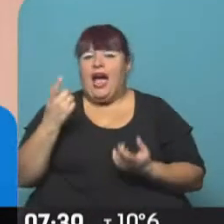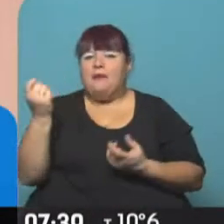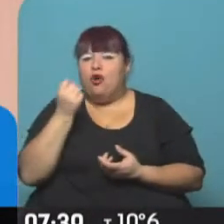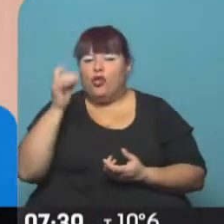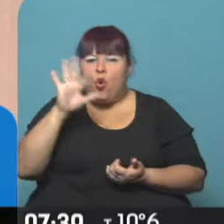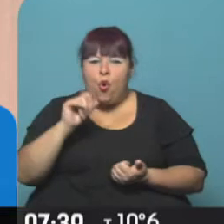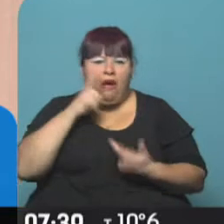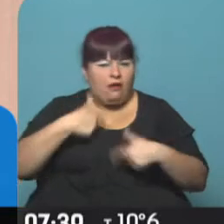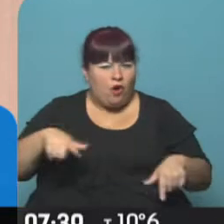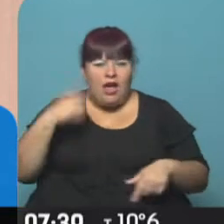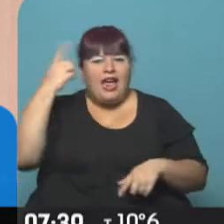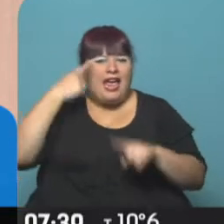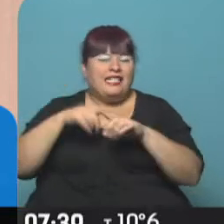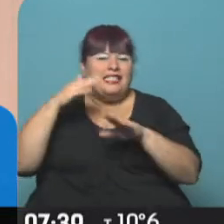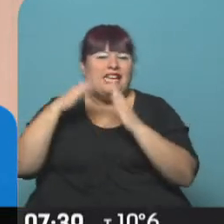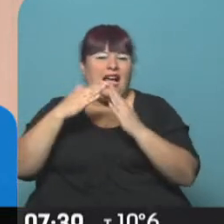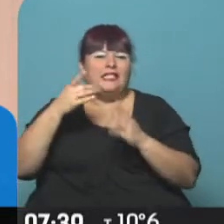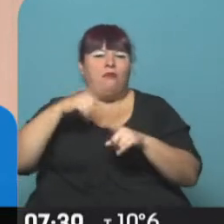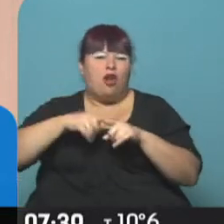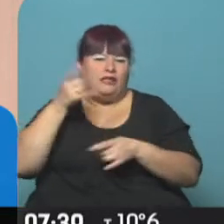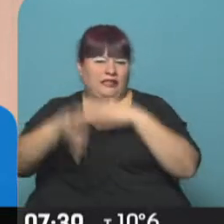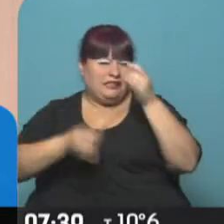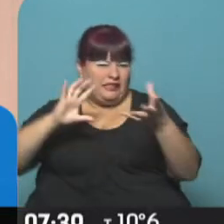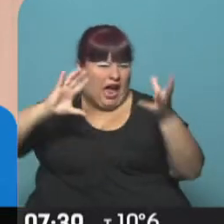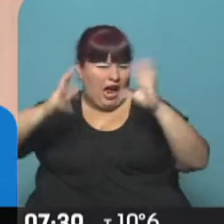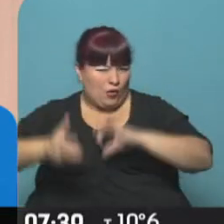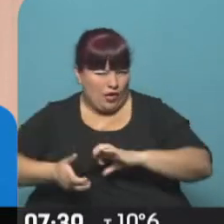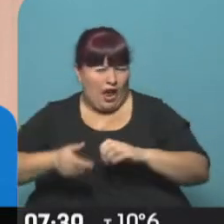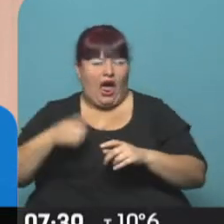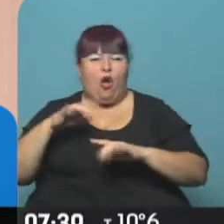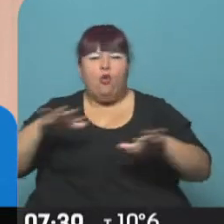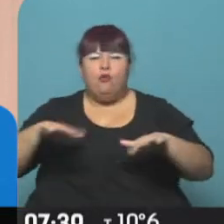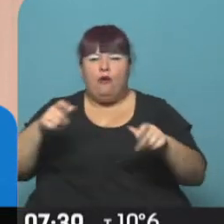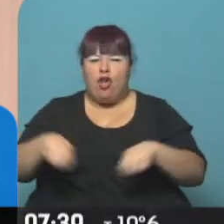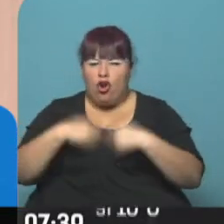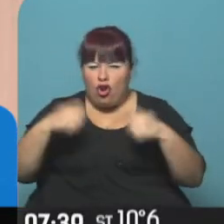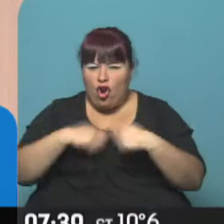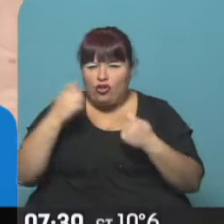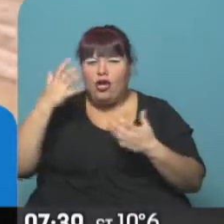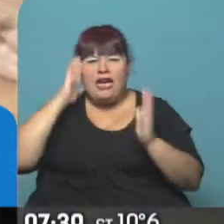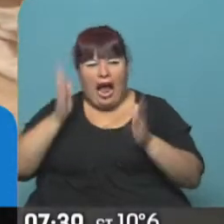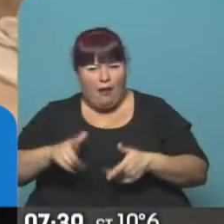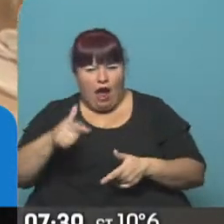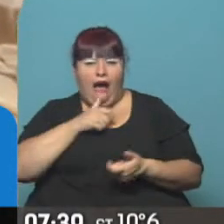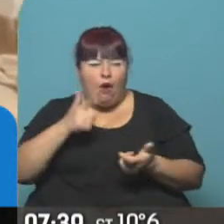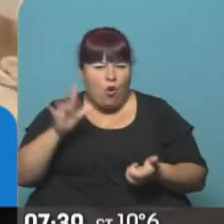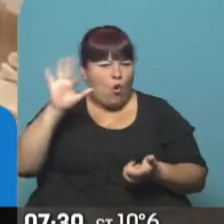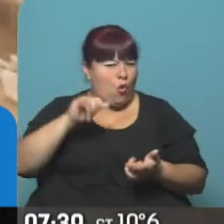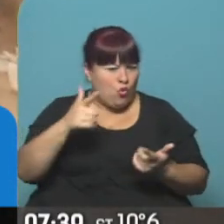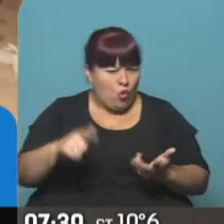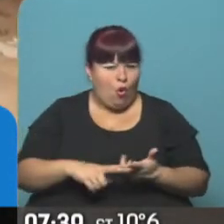una casa que fue objeto de vandalismo político, está destruida, están todos los muebles rotos, no hay camas, no hay agua, no hay